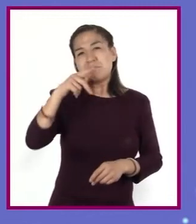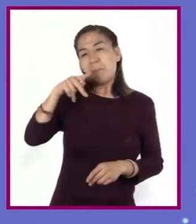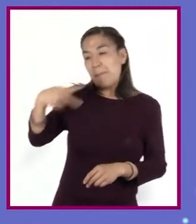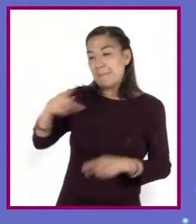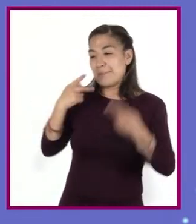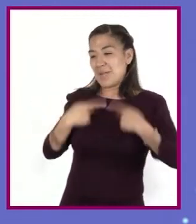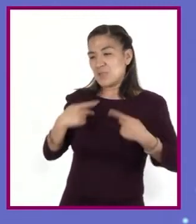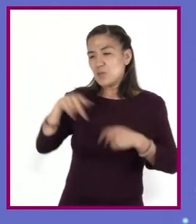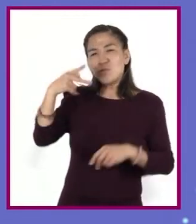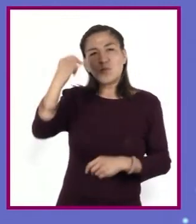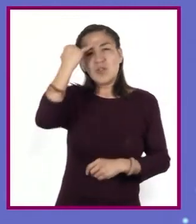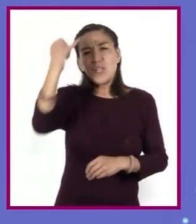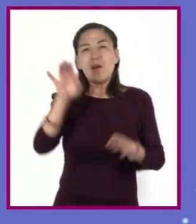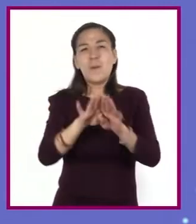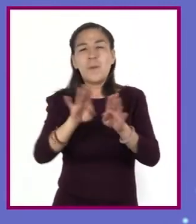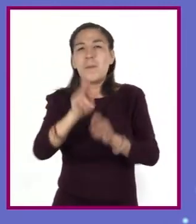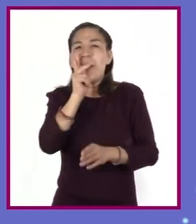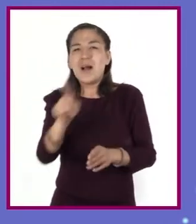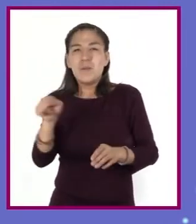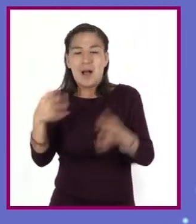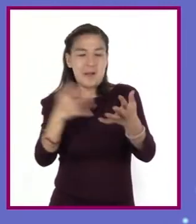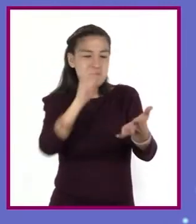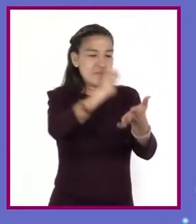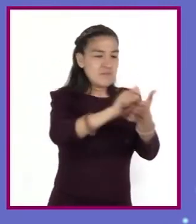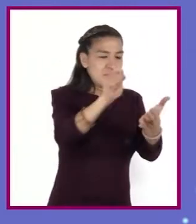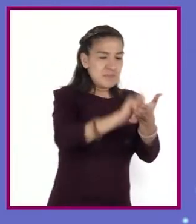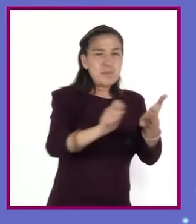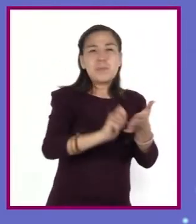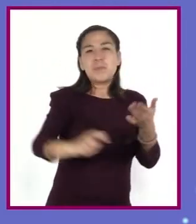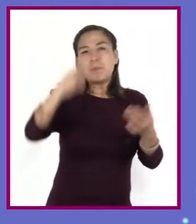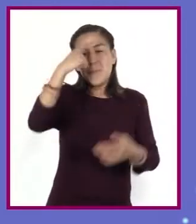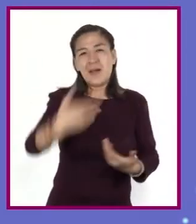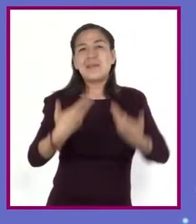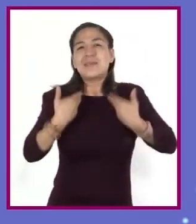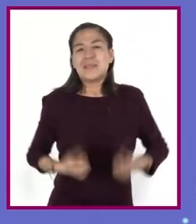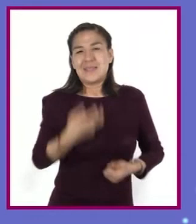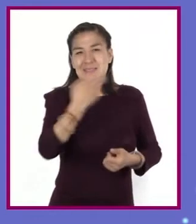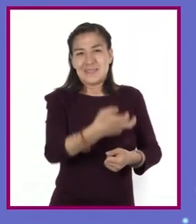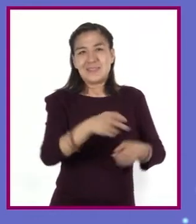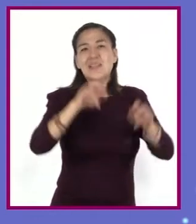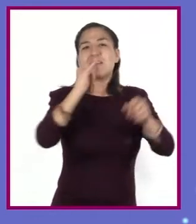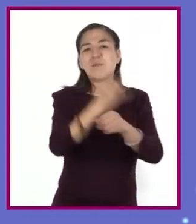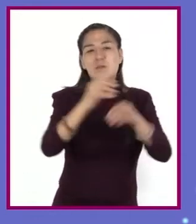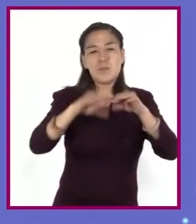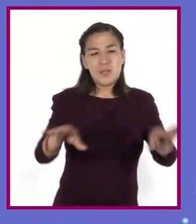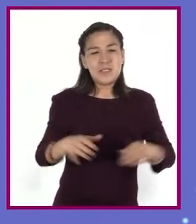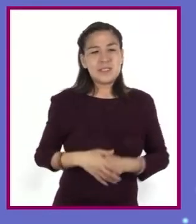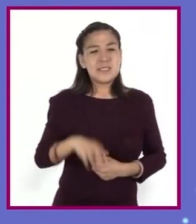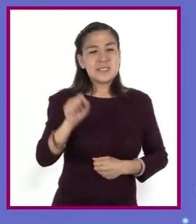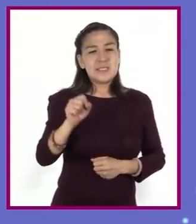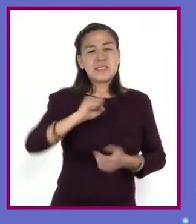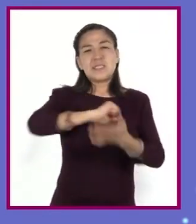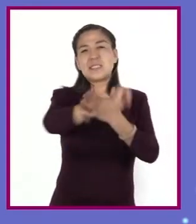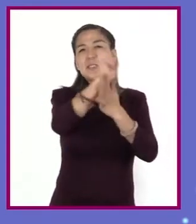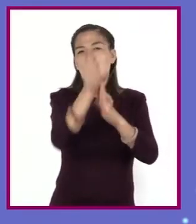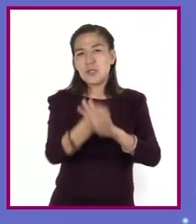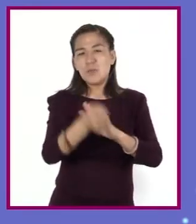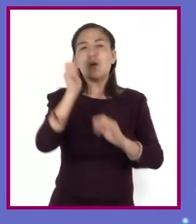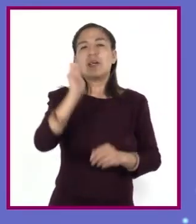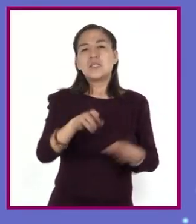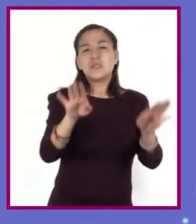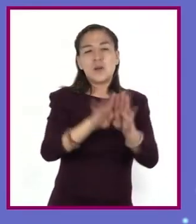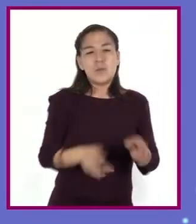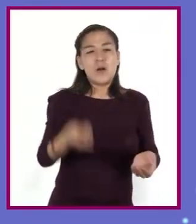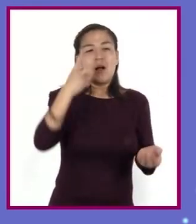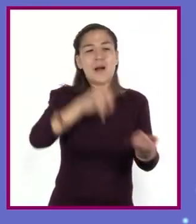un texto para facilitar la comprensión de la información de tal texto, sinonimias o sinónimos, relación